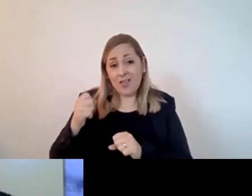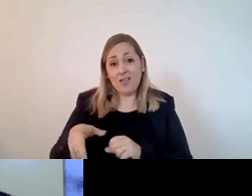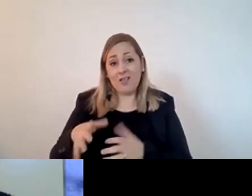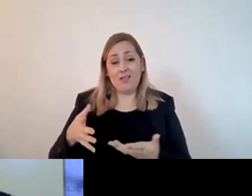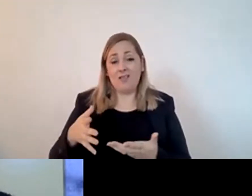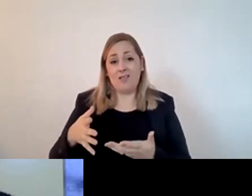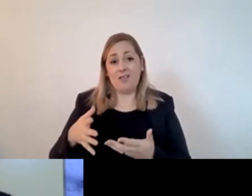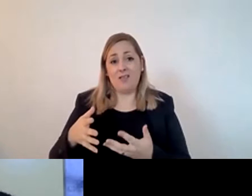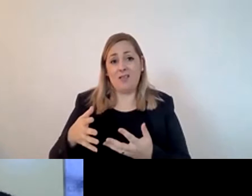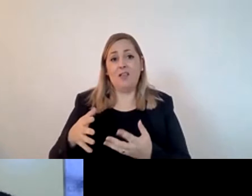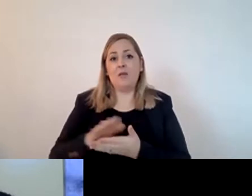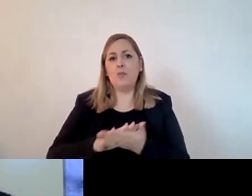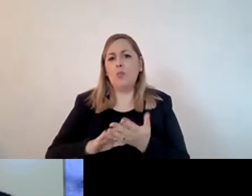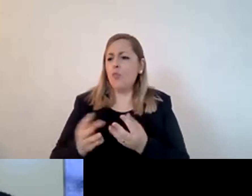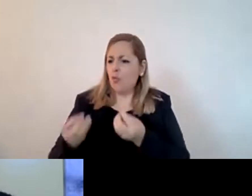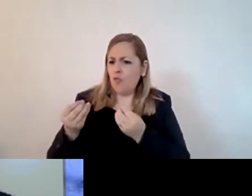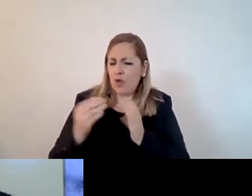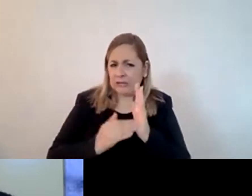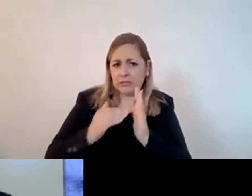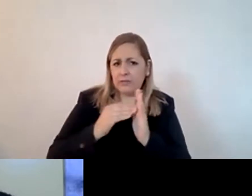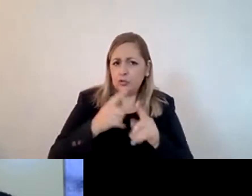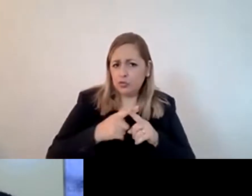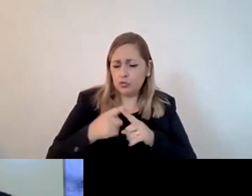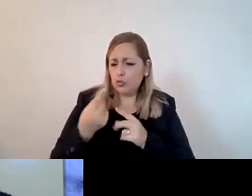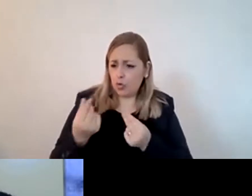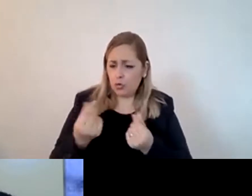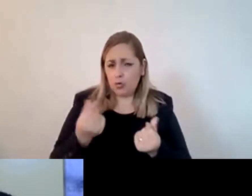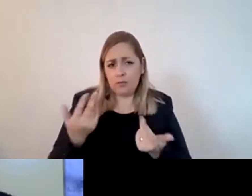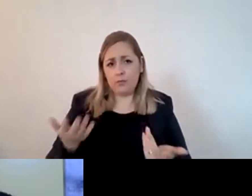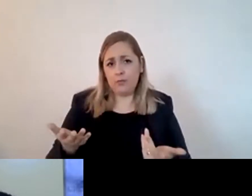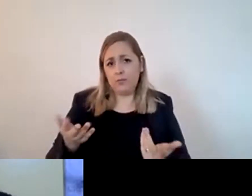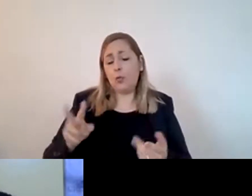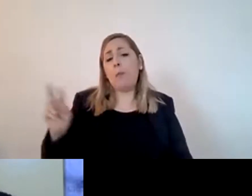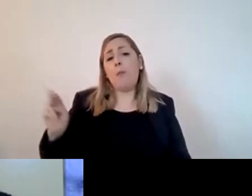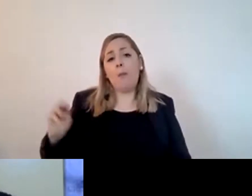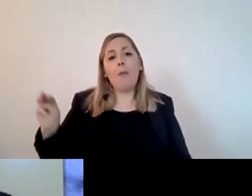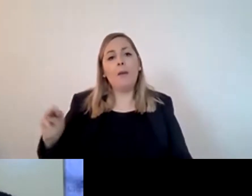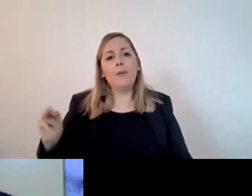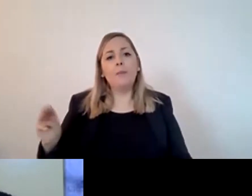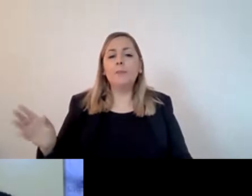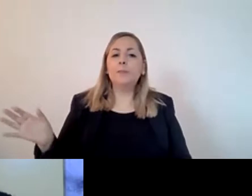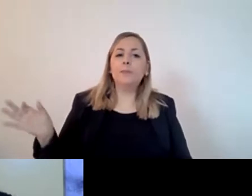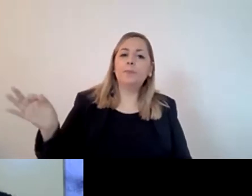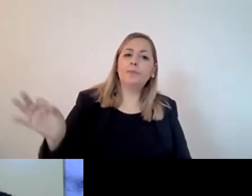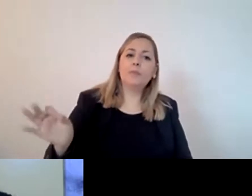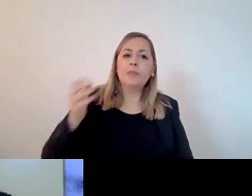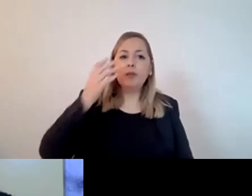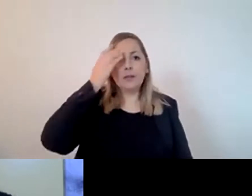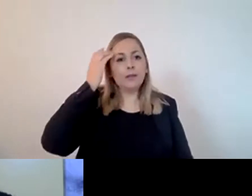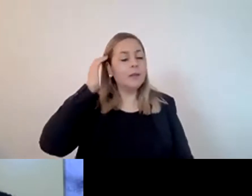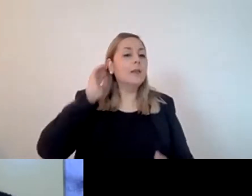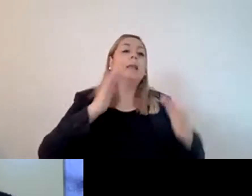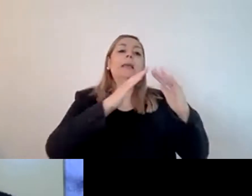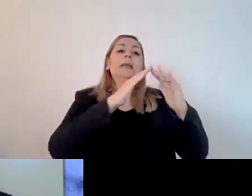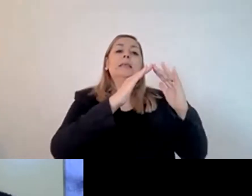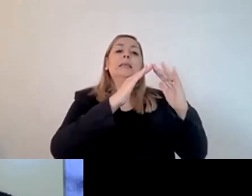de buen nivel socioeconómico, y los papás, por ejemplo, le habían instalado unas cabañas en el sur